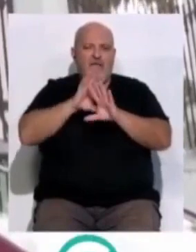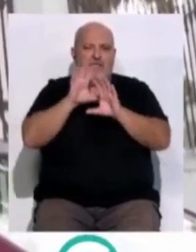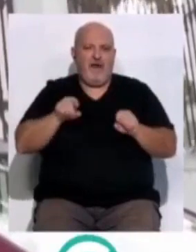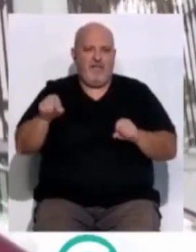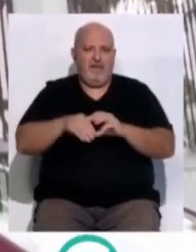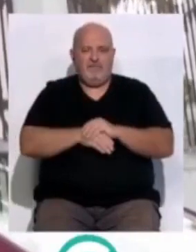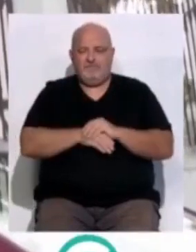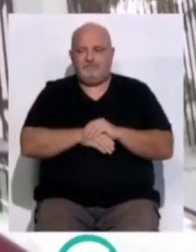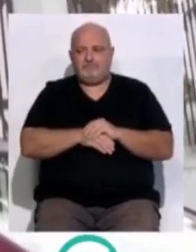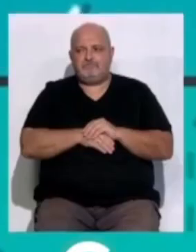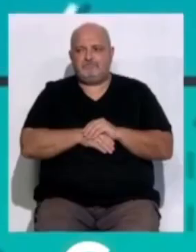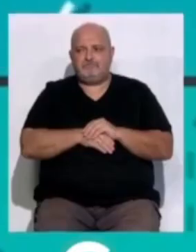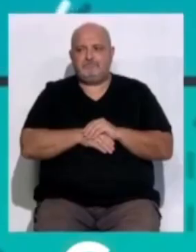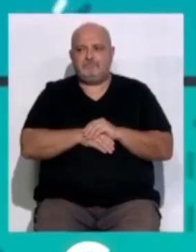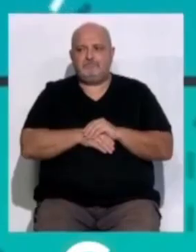Valcárcel.